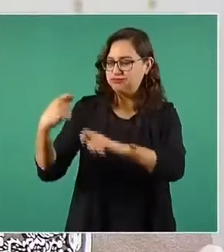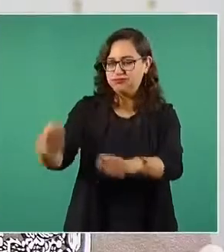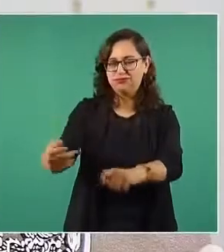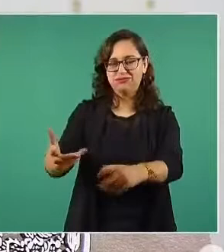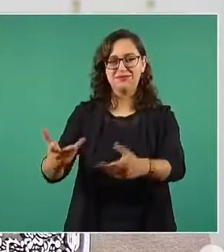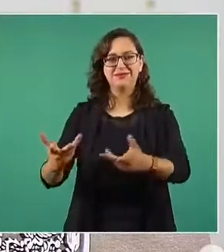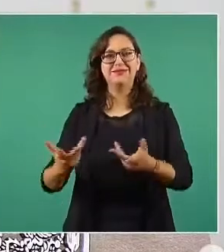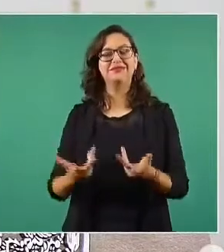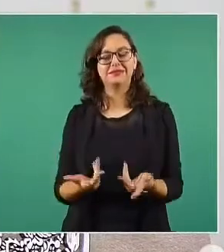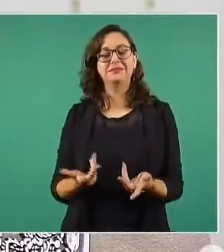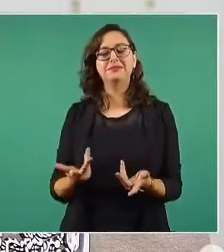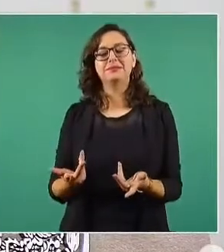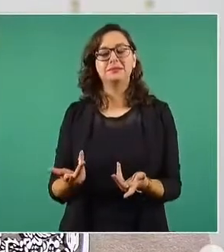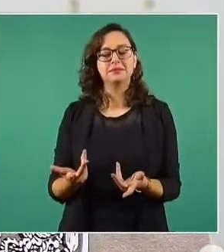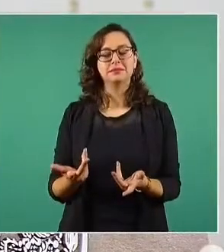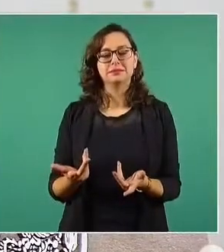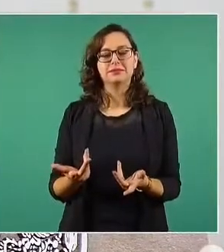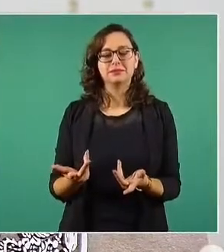los